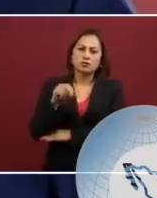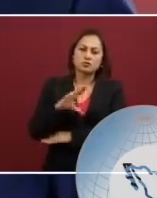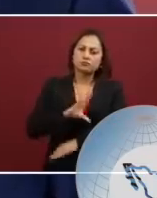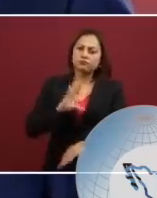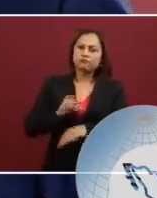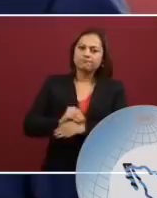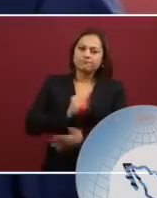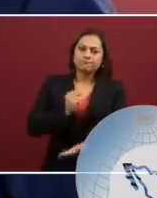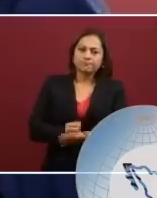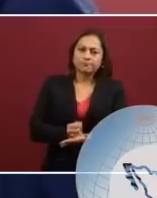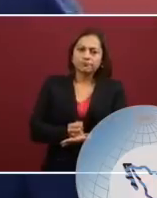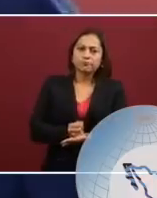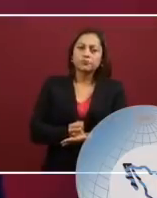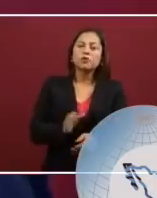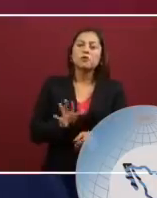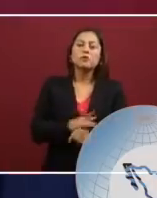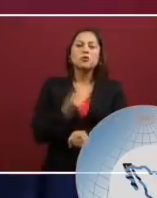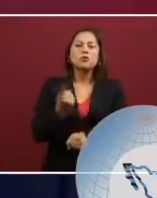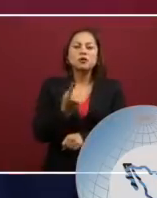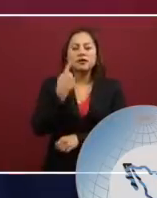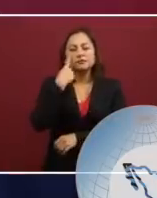porque imperaba